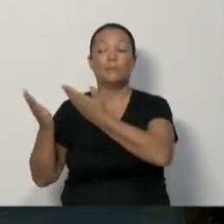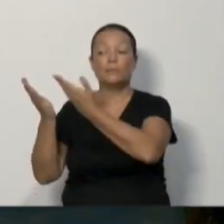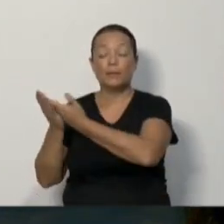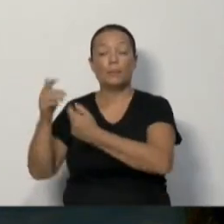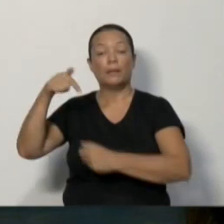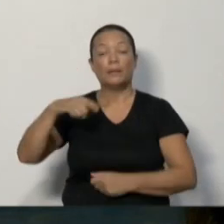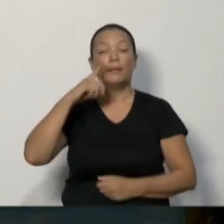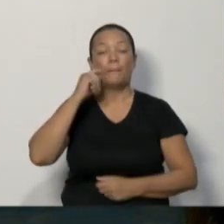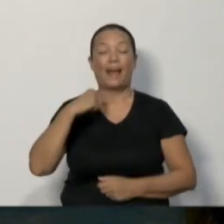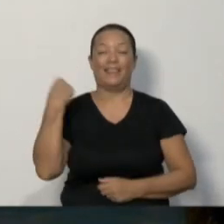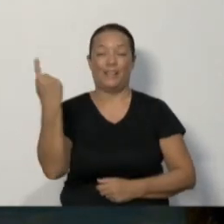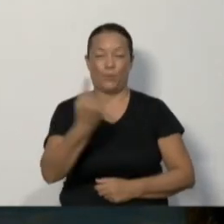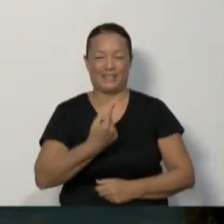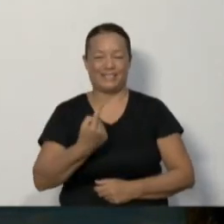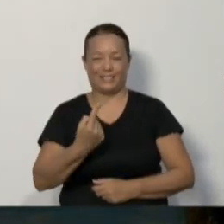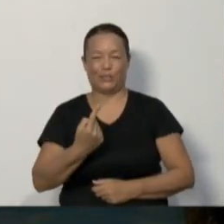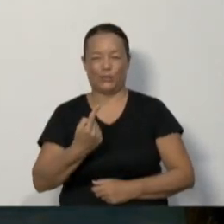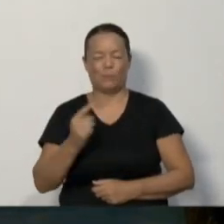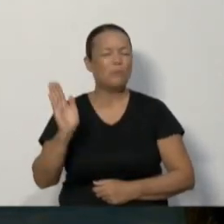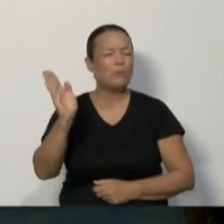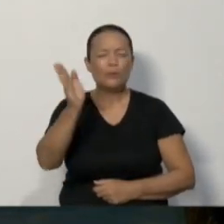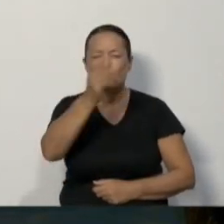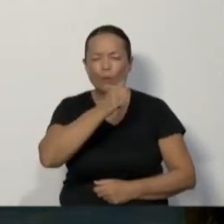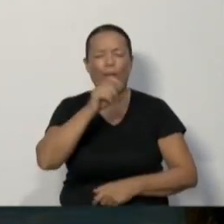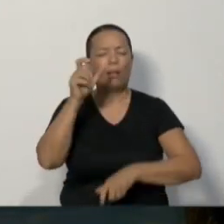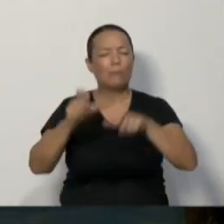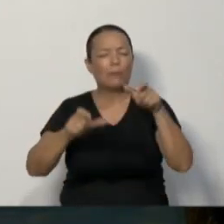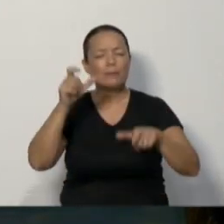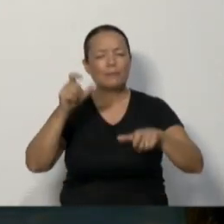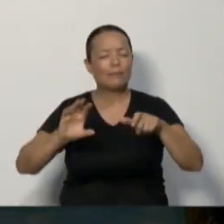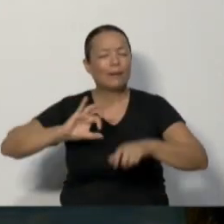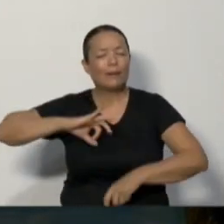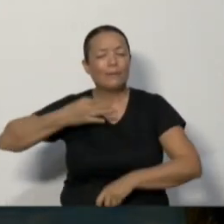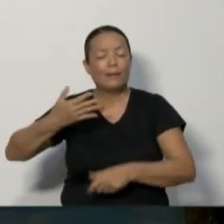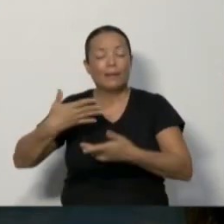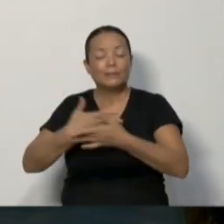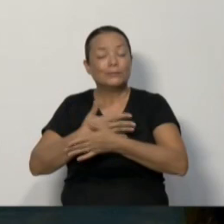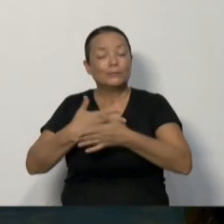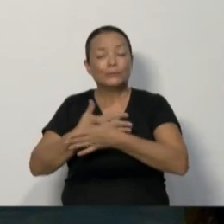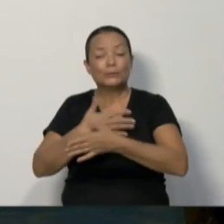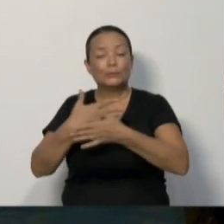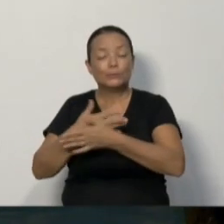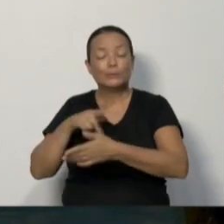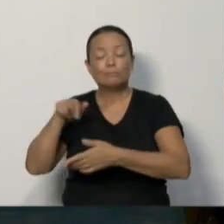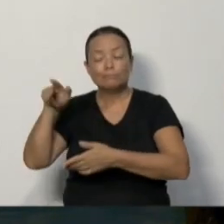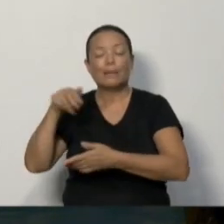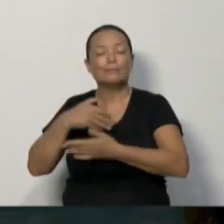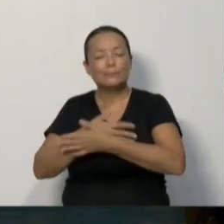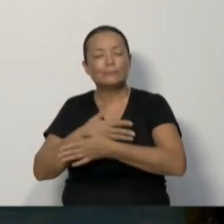Pidamos en este Padre nuestro por todos aquellos hermanos que la vida se les está haciendo cuesta